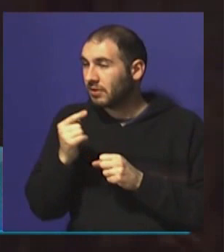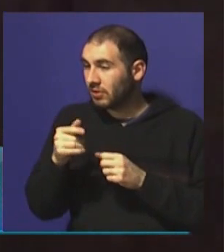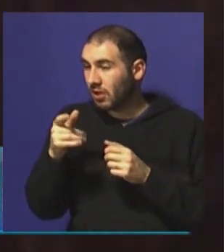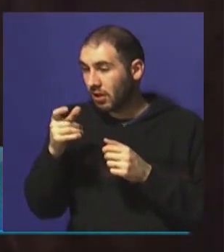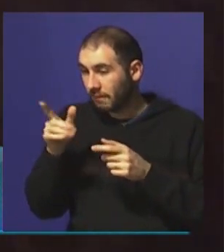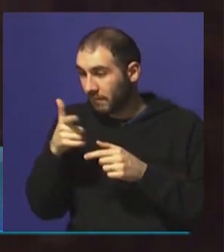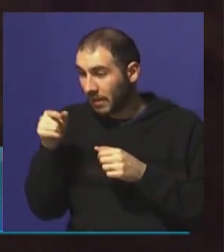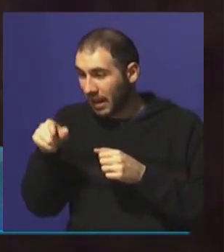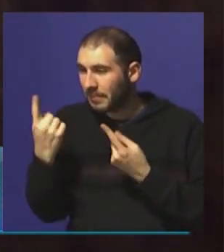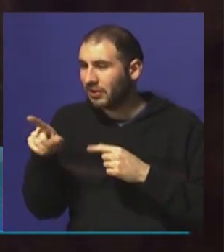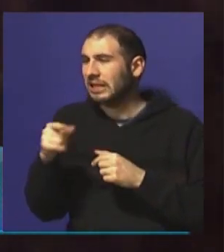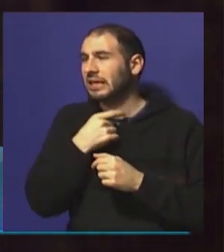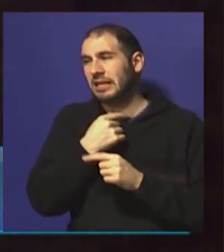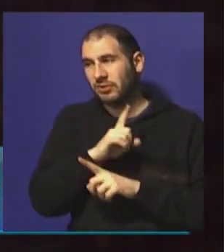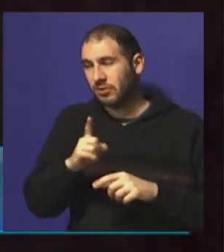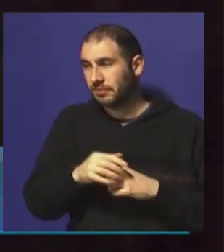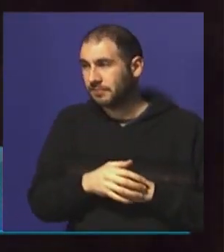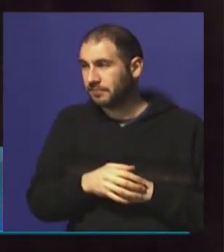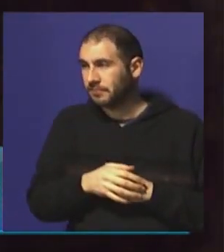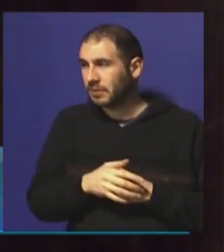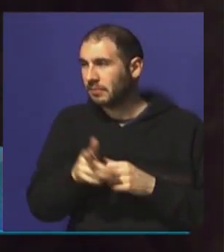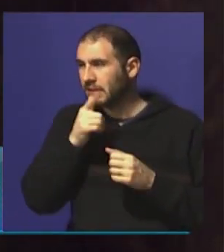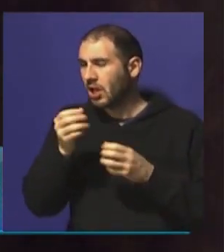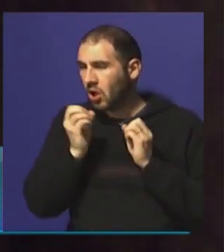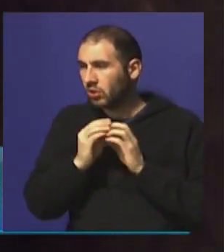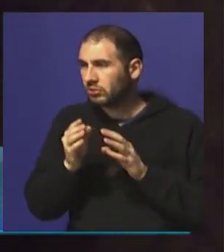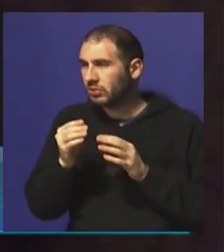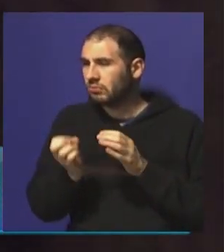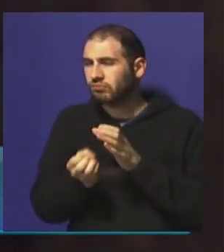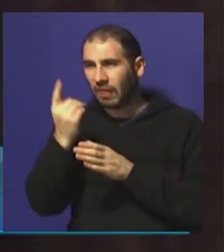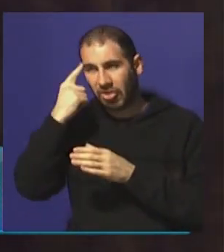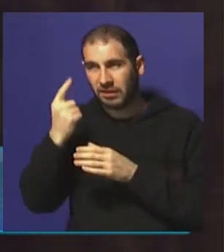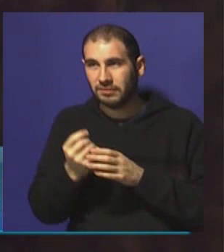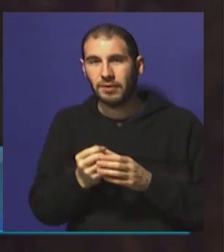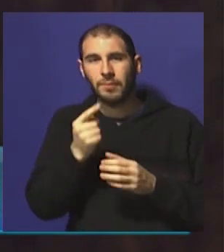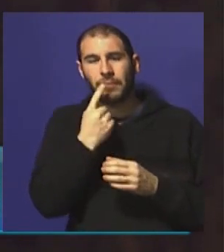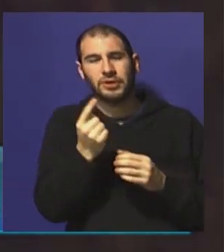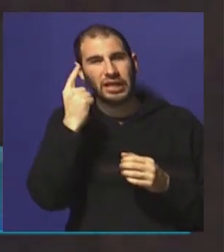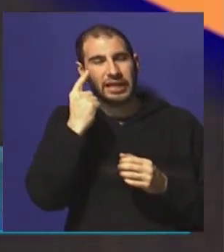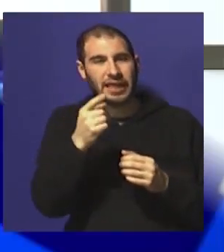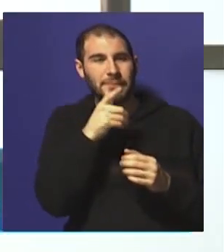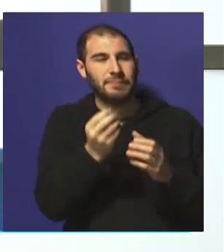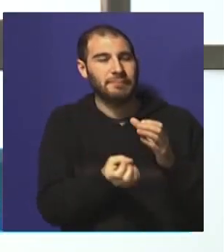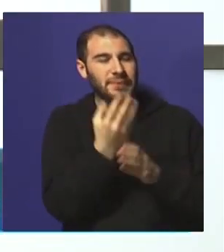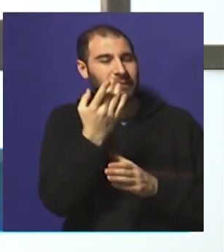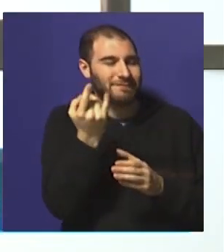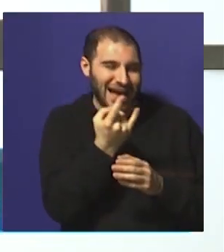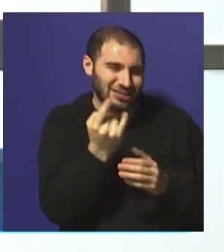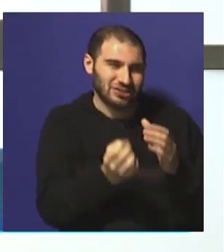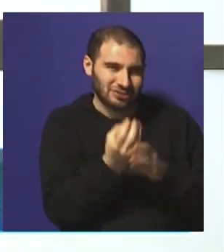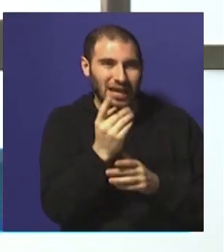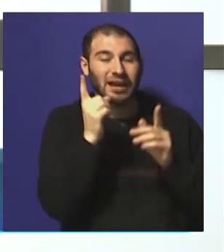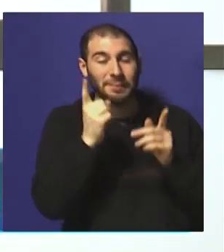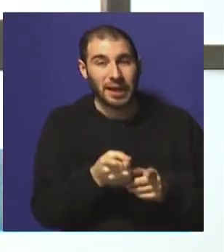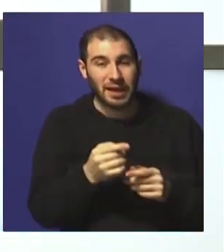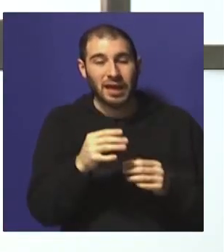¿no? Pero él no quiso, así que empezó como la construcción de la ficción. Empezaste una construcción de ficción y además